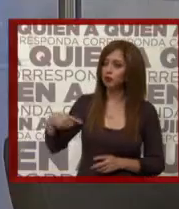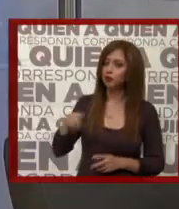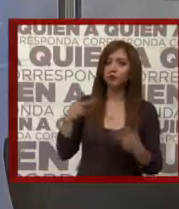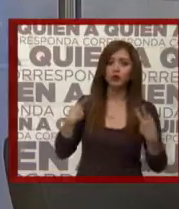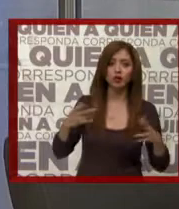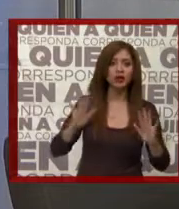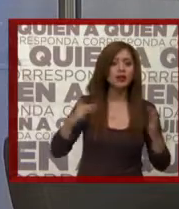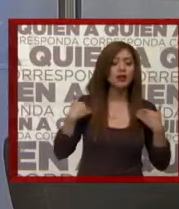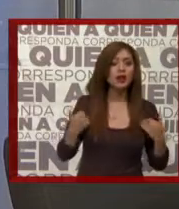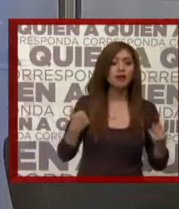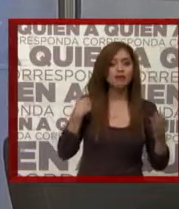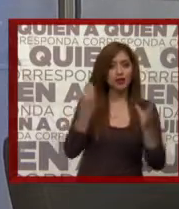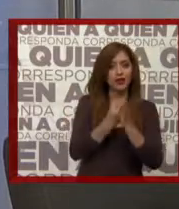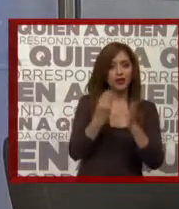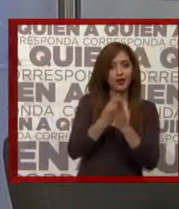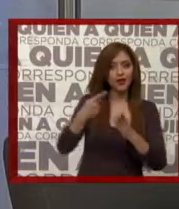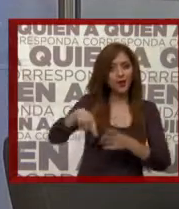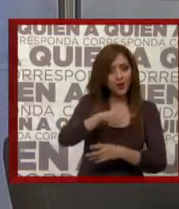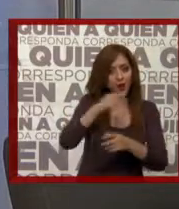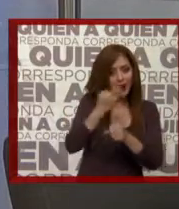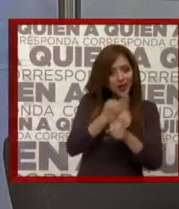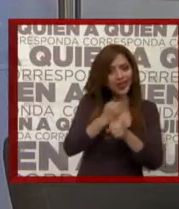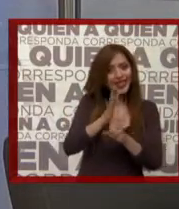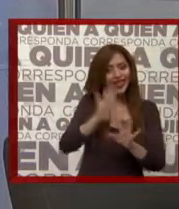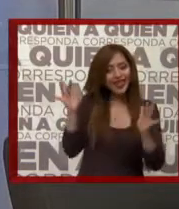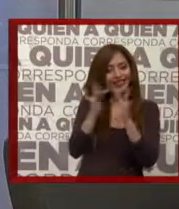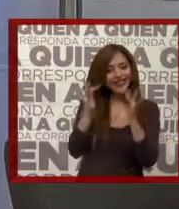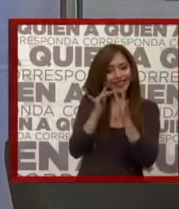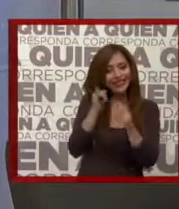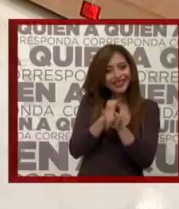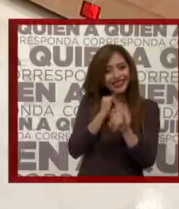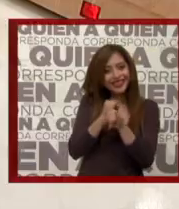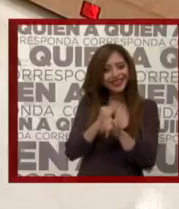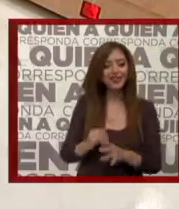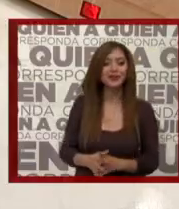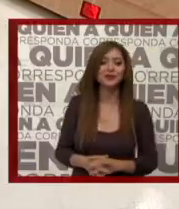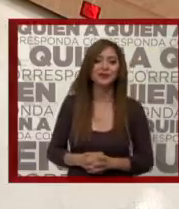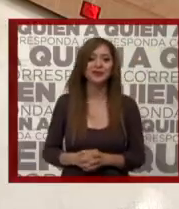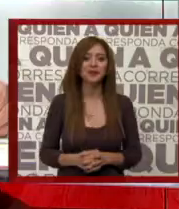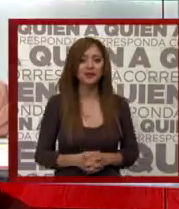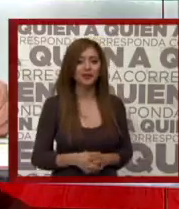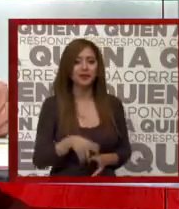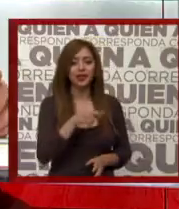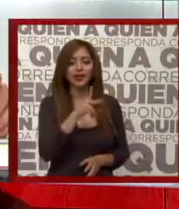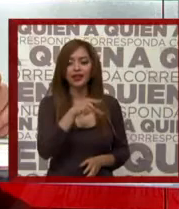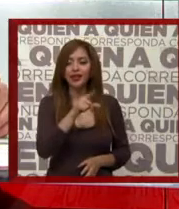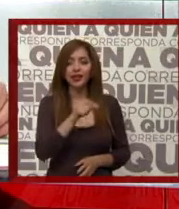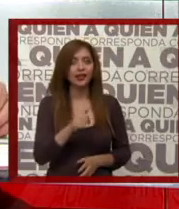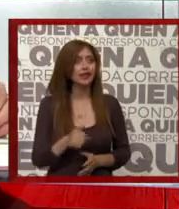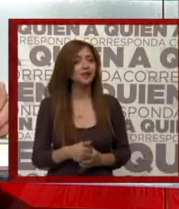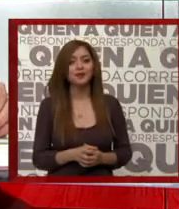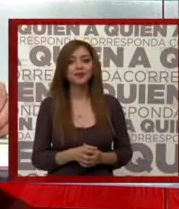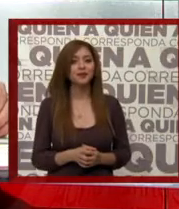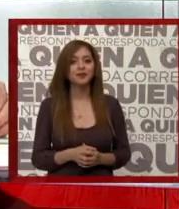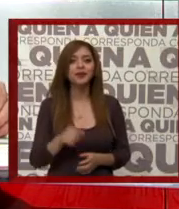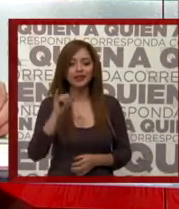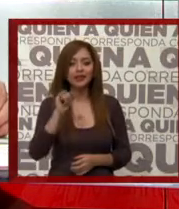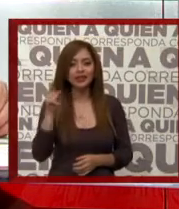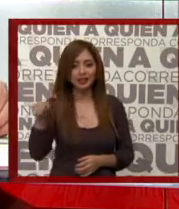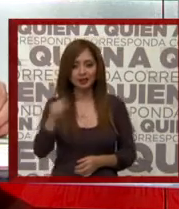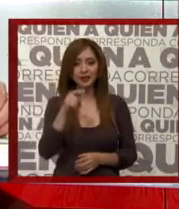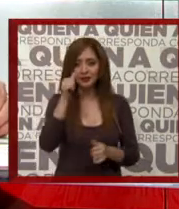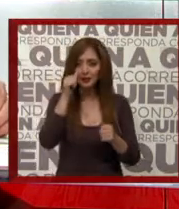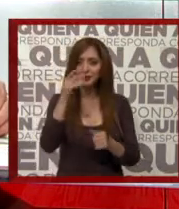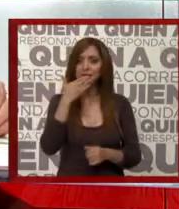clase. Todos ya están participando en redes sociales. Carla, Carla, Carla. Verdaderamente, gracias. Sí las entendimos muy